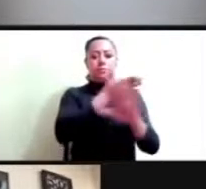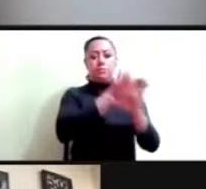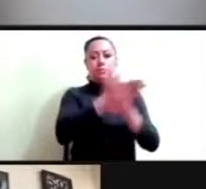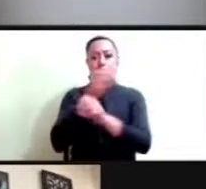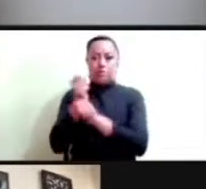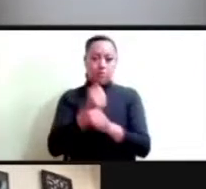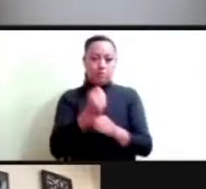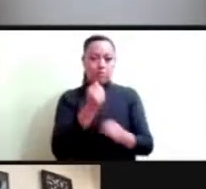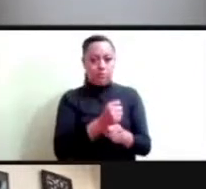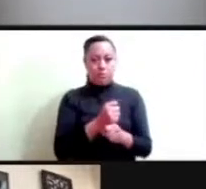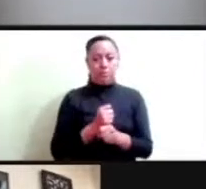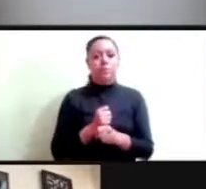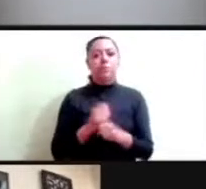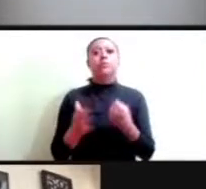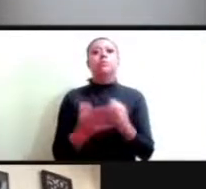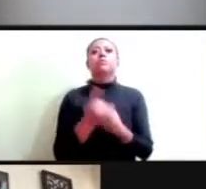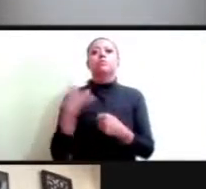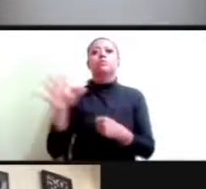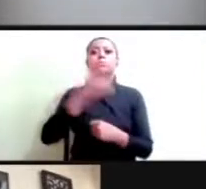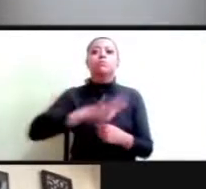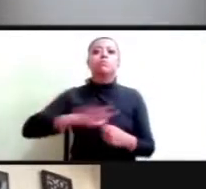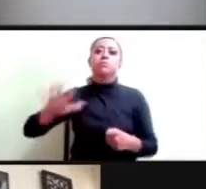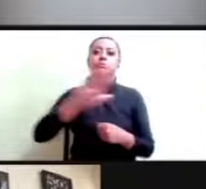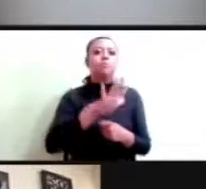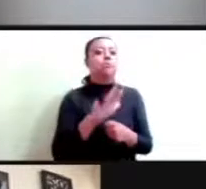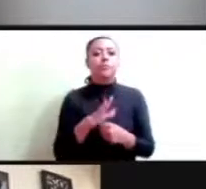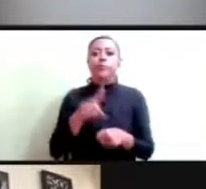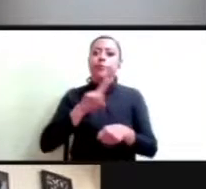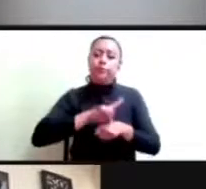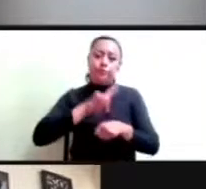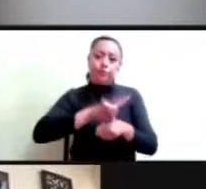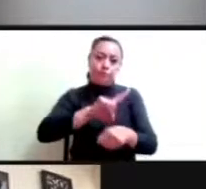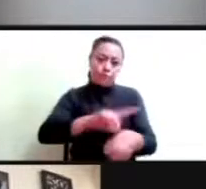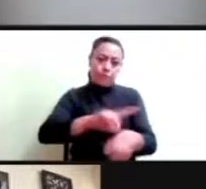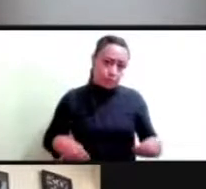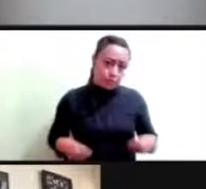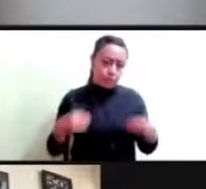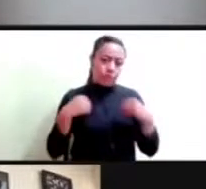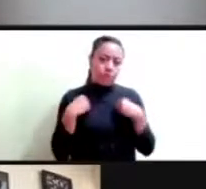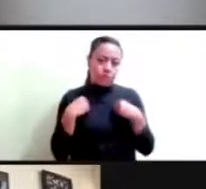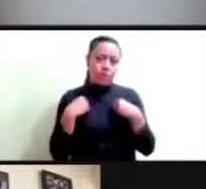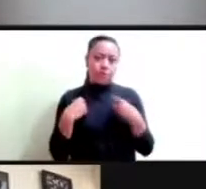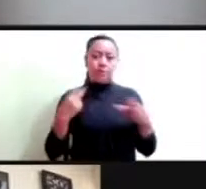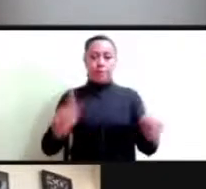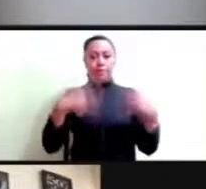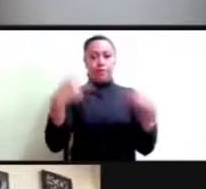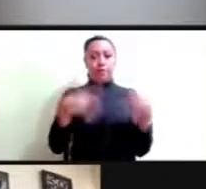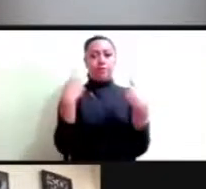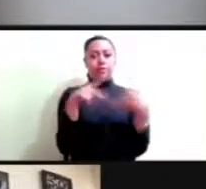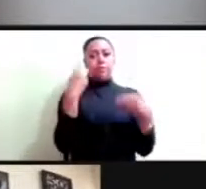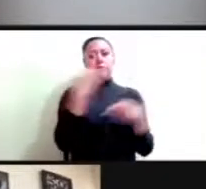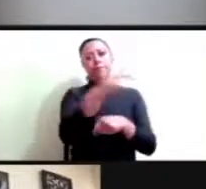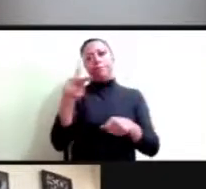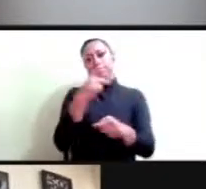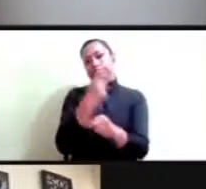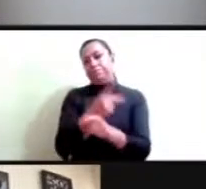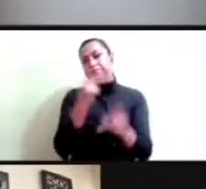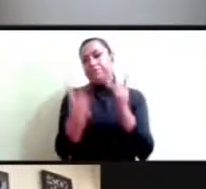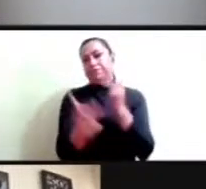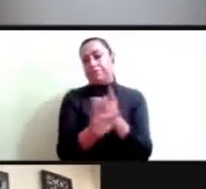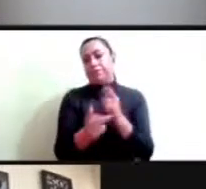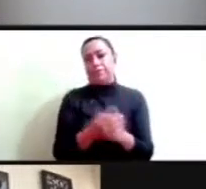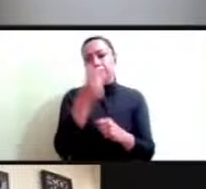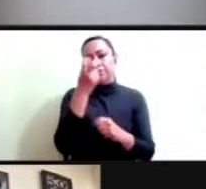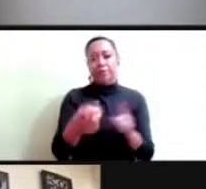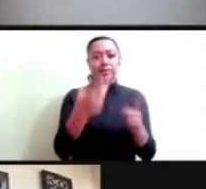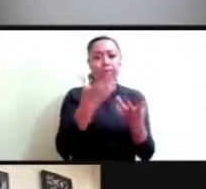de un sector que vive al día de la venta directa de sus productos. En ese orden de ideas,